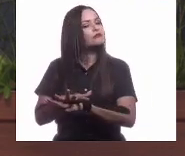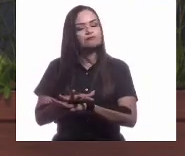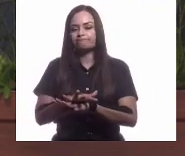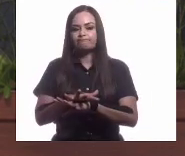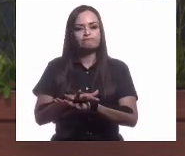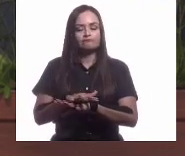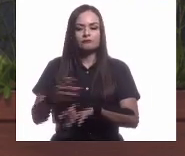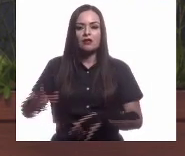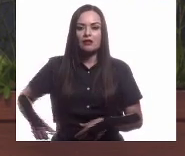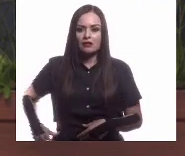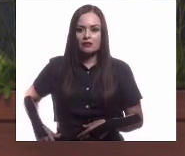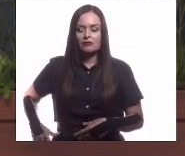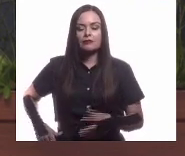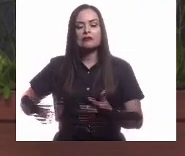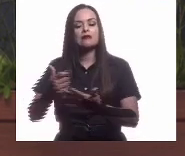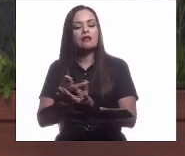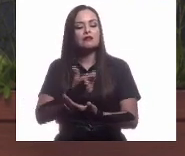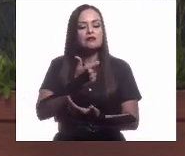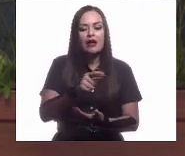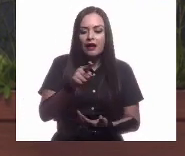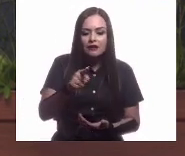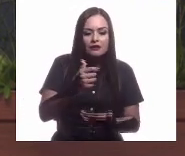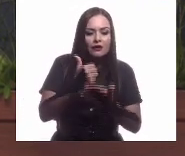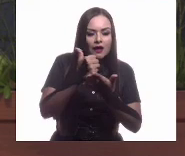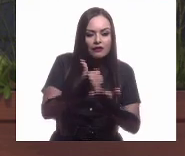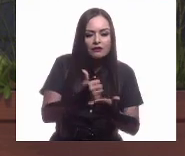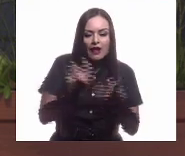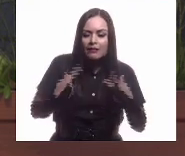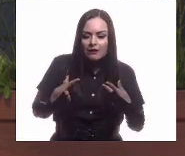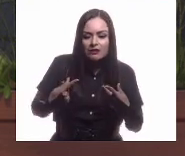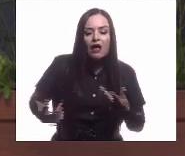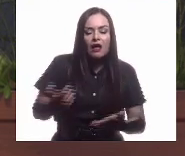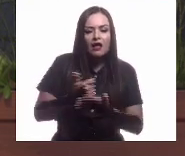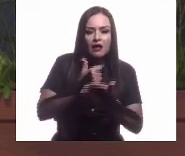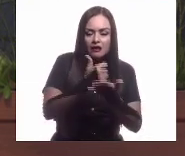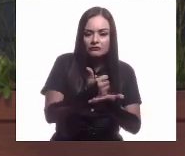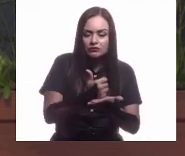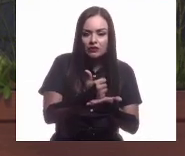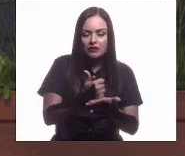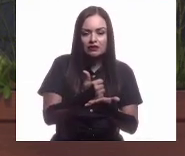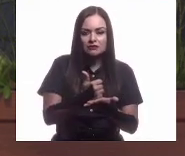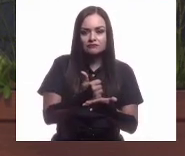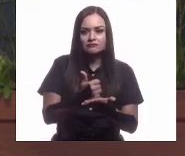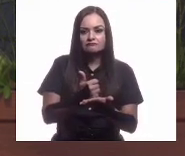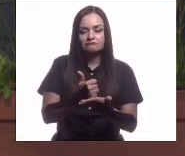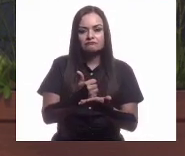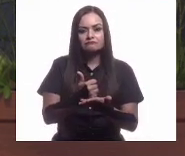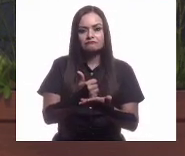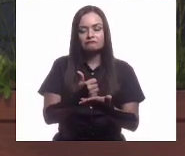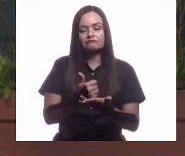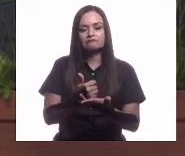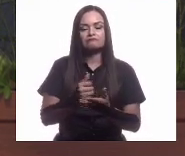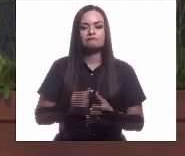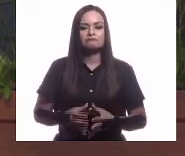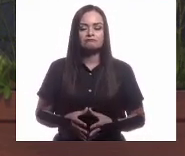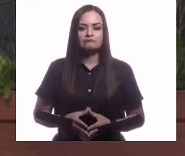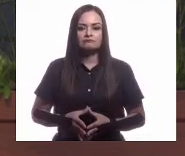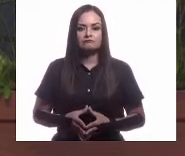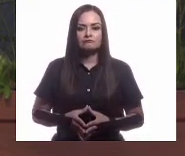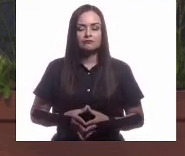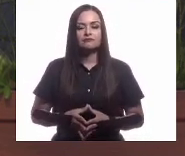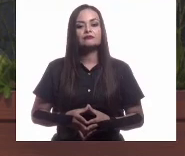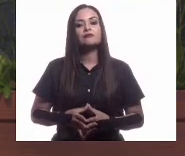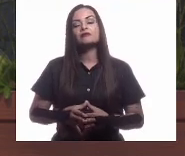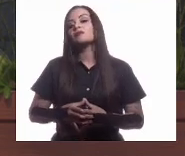el gobierno invierta en lo que verdaderamente ayuda al bienestar de la gente, de alto impacto social, sin importar la rentabilidad, y